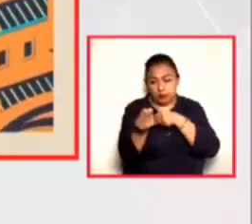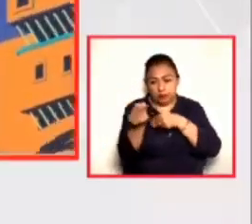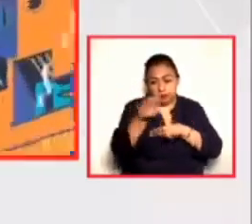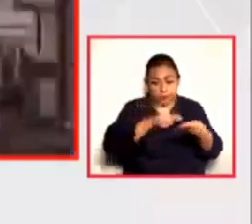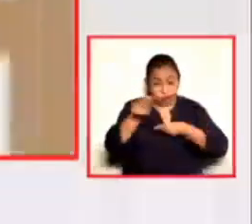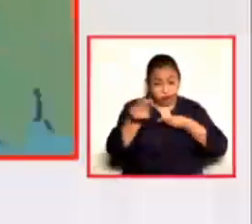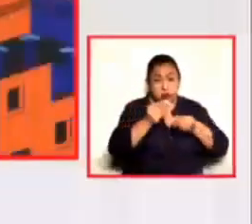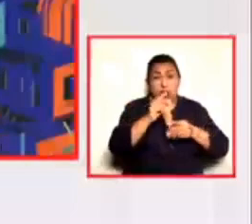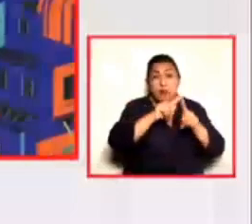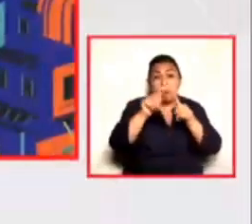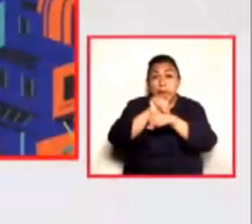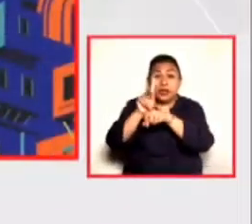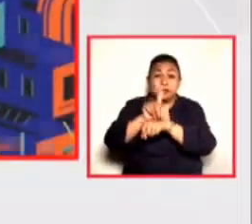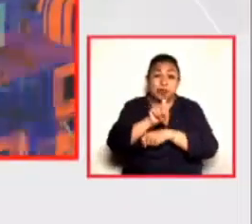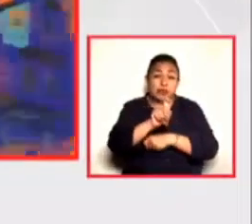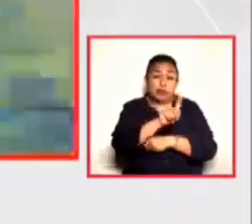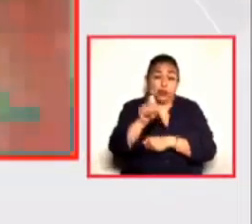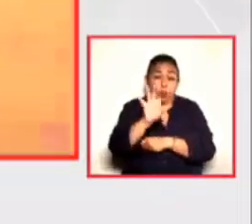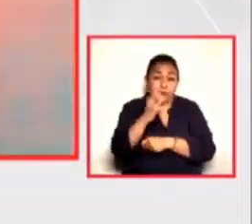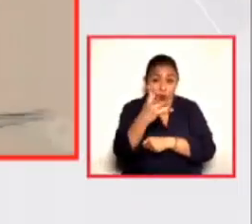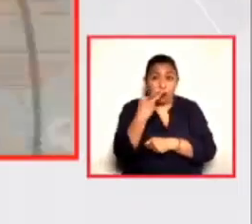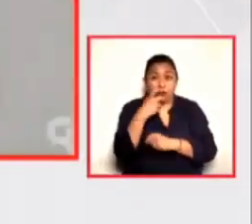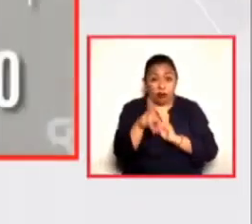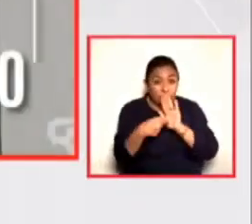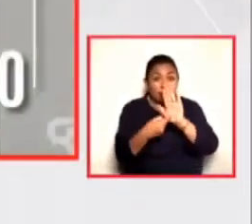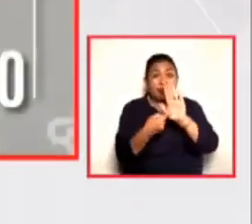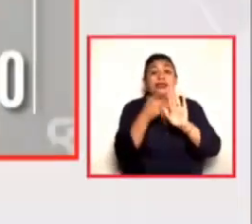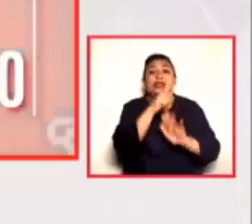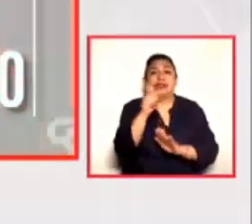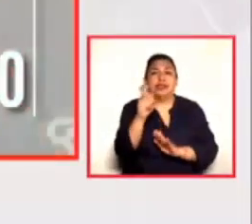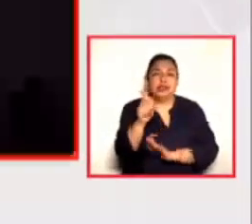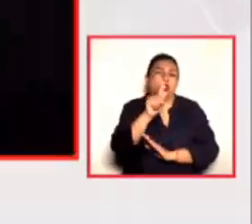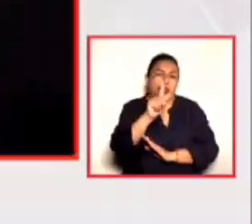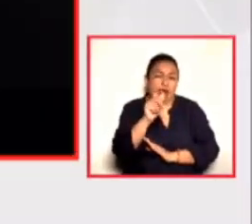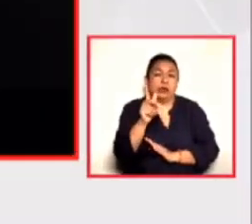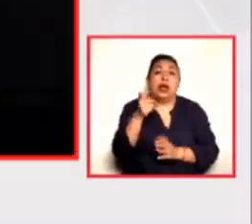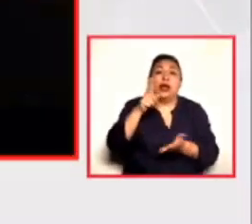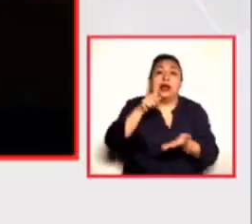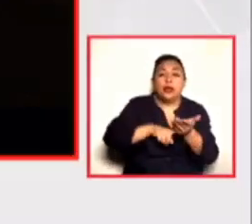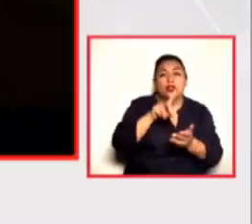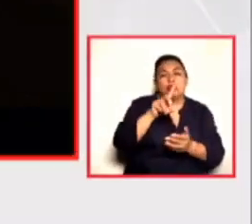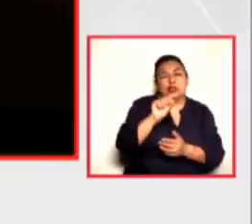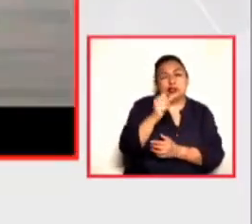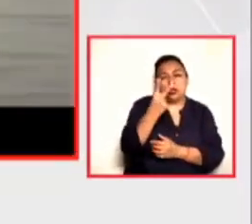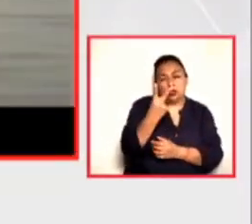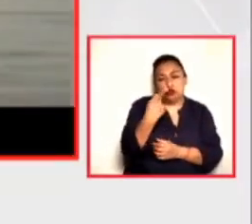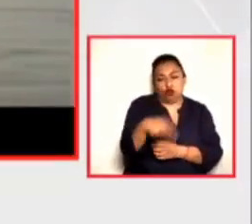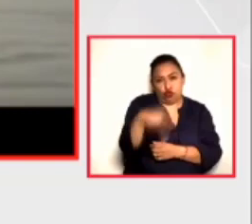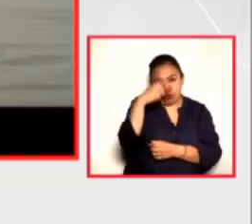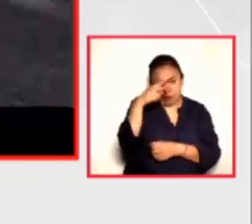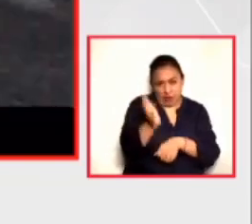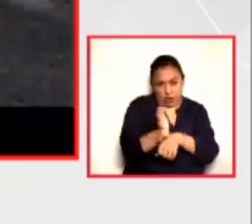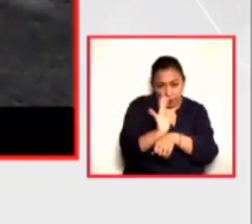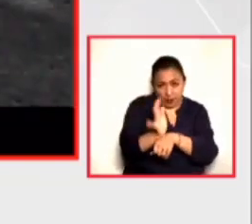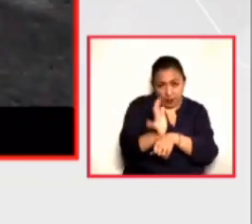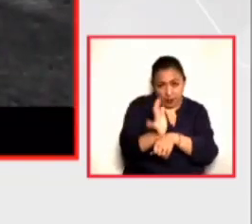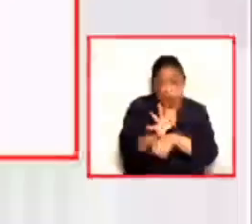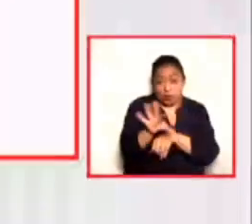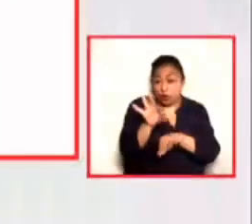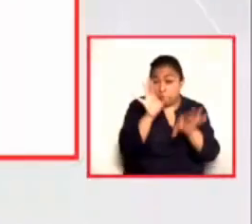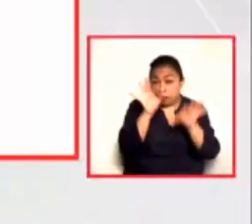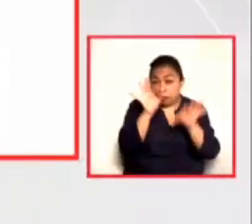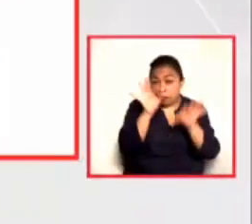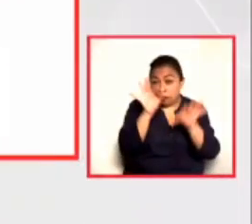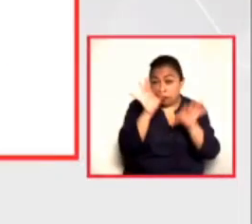las cuales exhibirán 170 películas, entre ellas 62 producciones mexicanas. La selección oficial, los talleres,